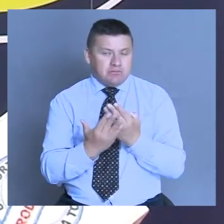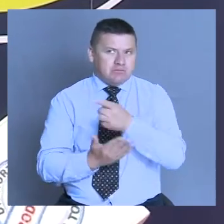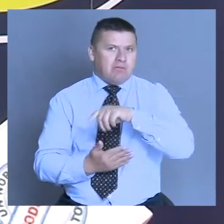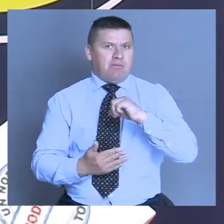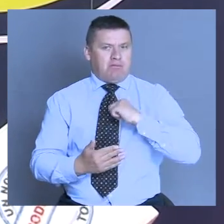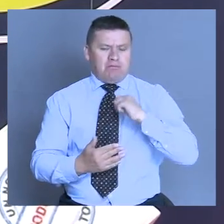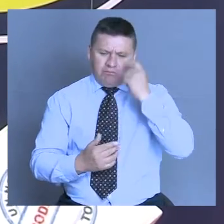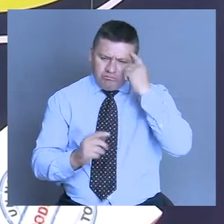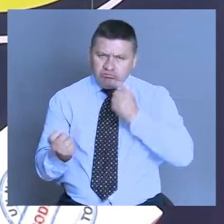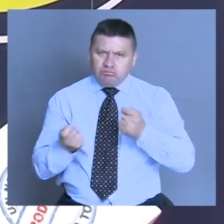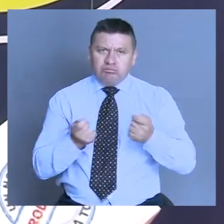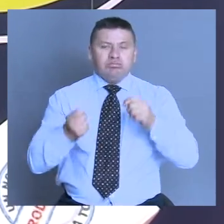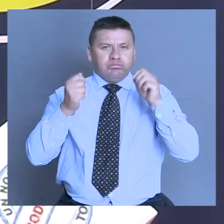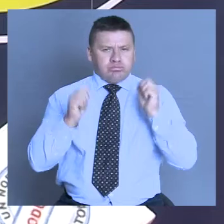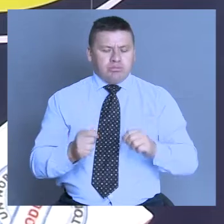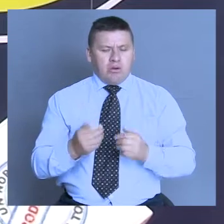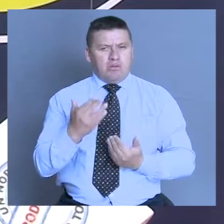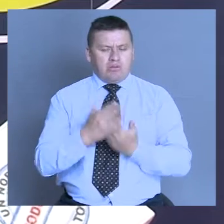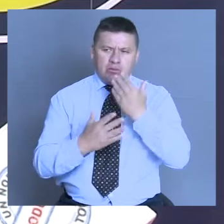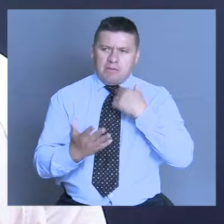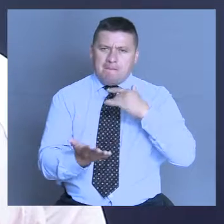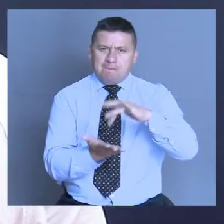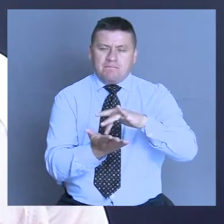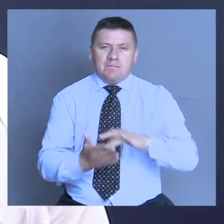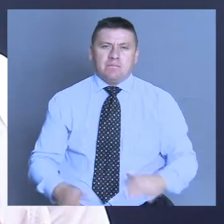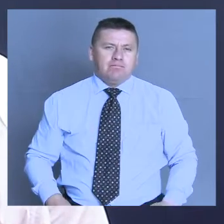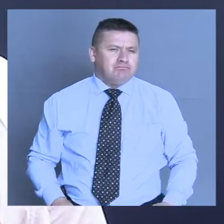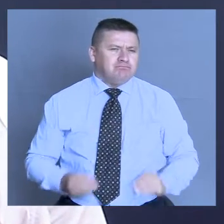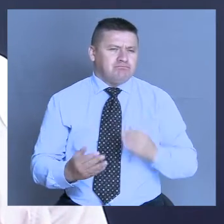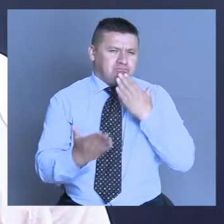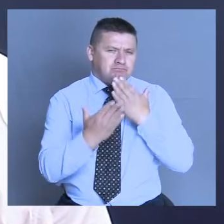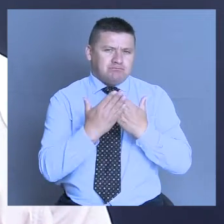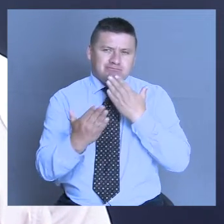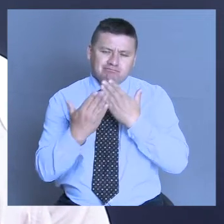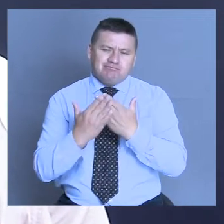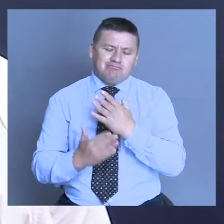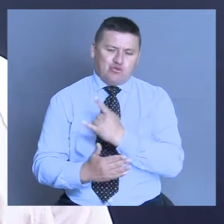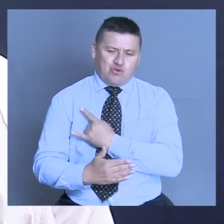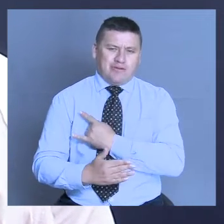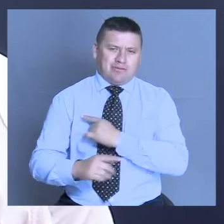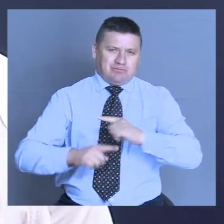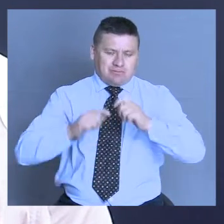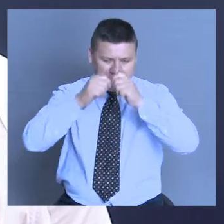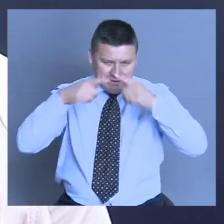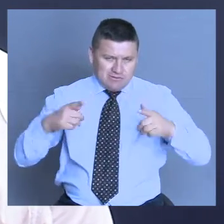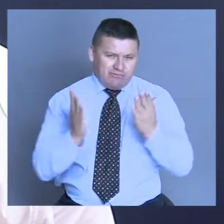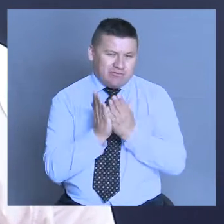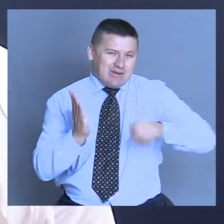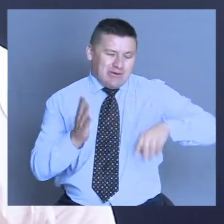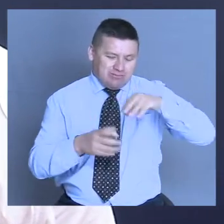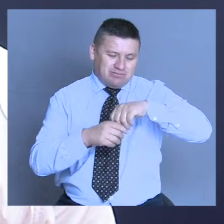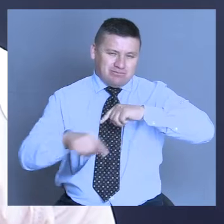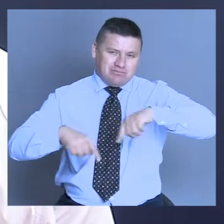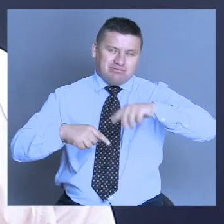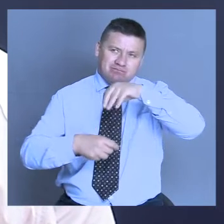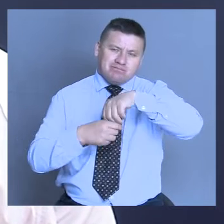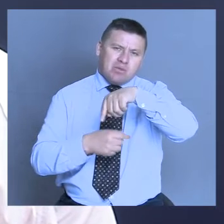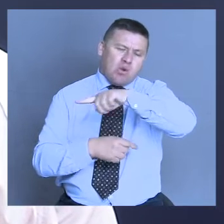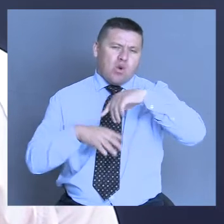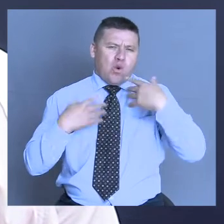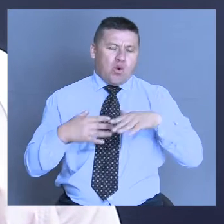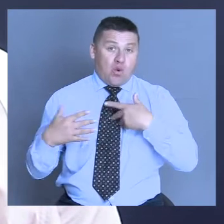le permitan resolver diversas problemáticas que se presentan en cada uno de sus municipios. Lo que viene ahora es que los compañeros